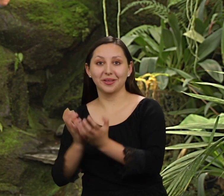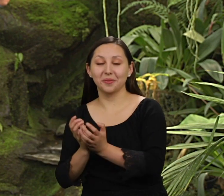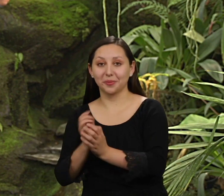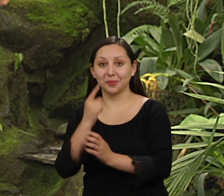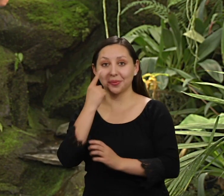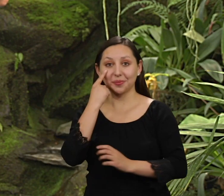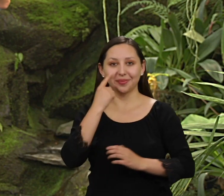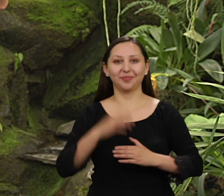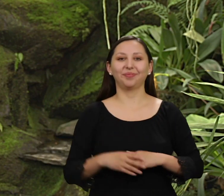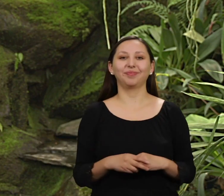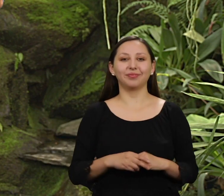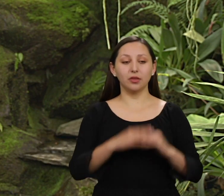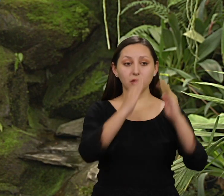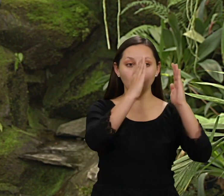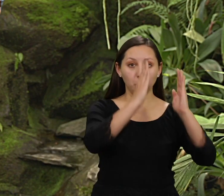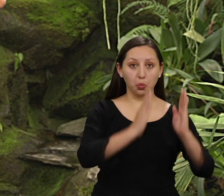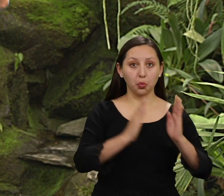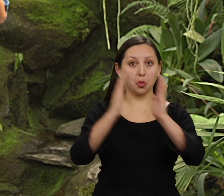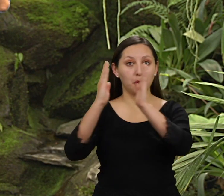¡Ja, ja, ja!